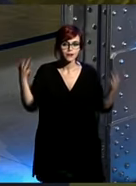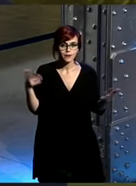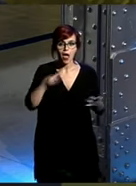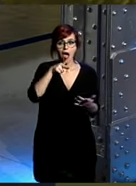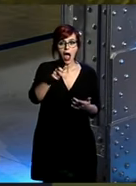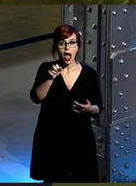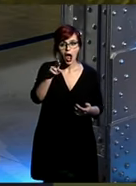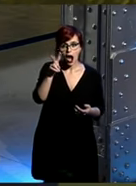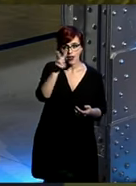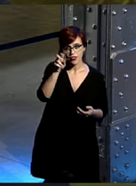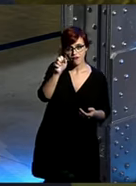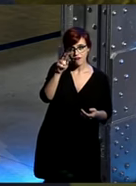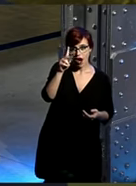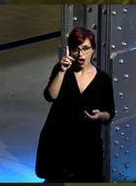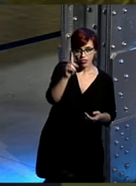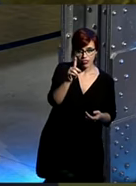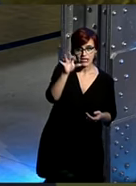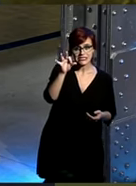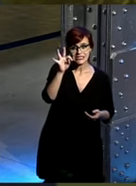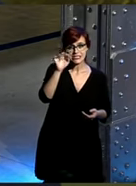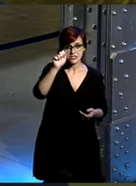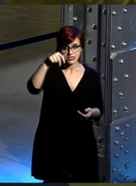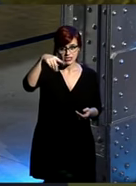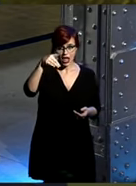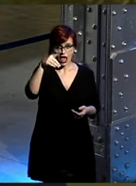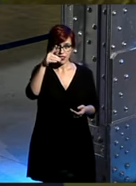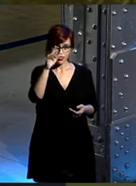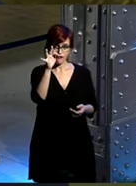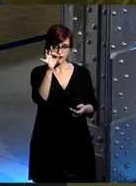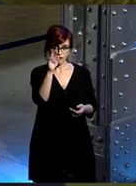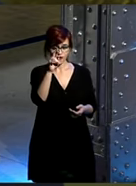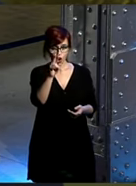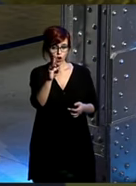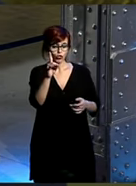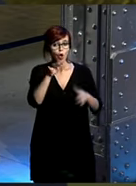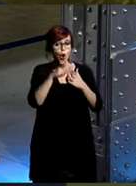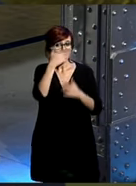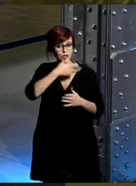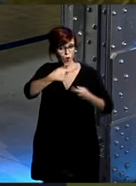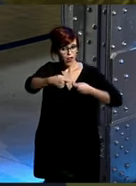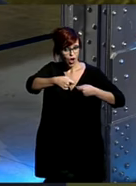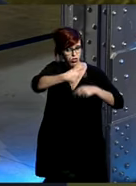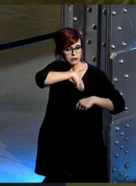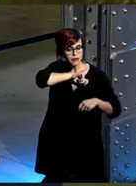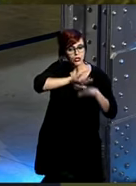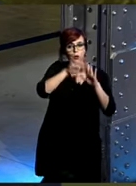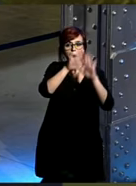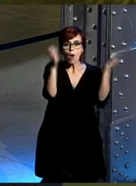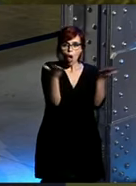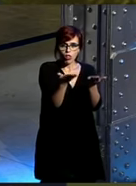Harvard, Stanford, las escuelas de negocio españolas, que son grandes casos de éxito, son modelos globales.